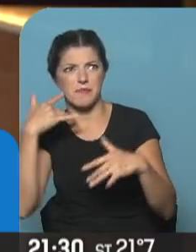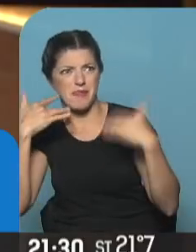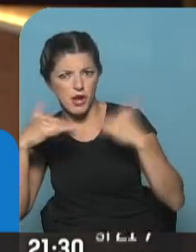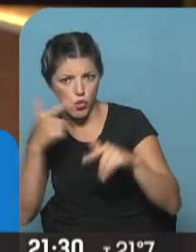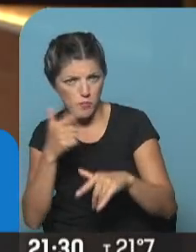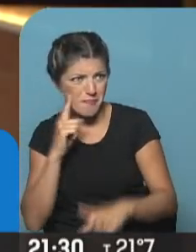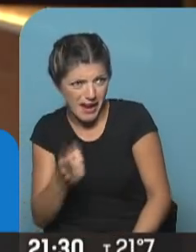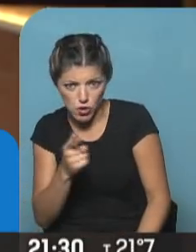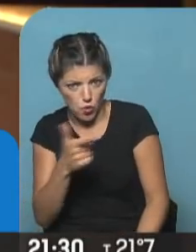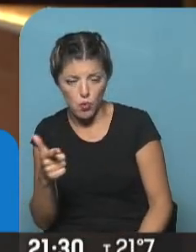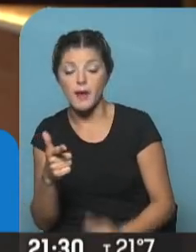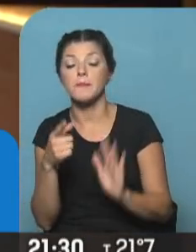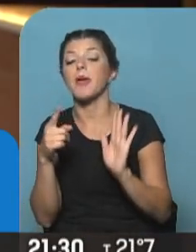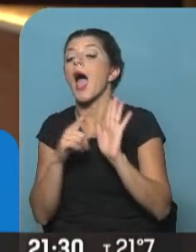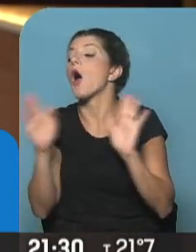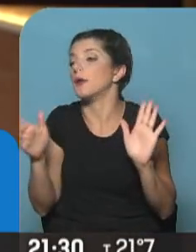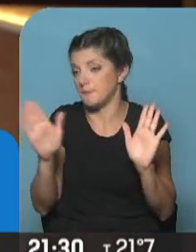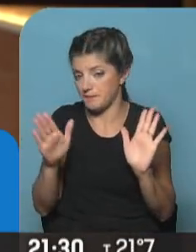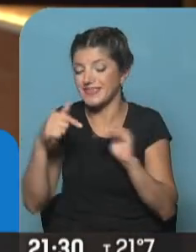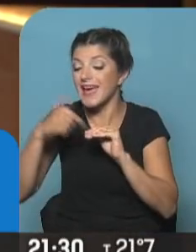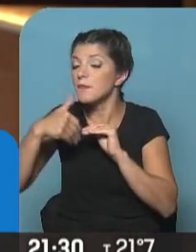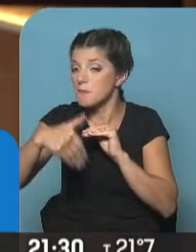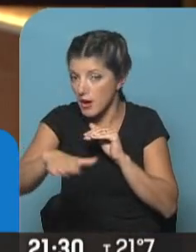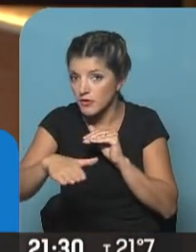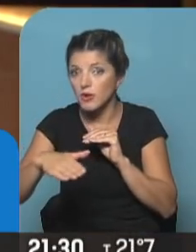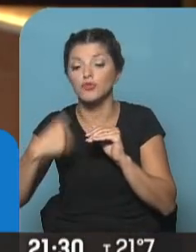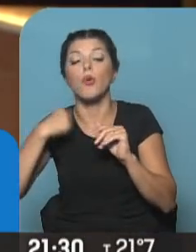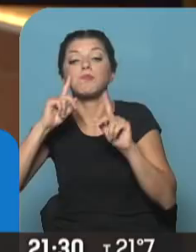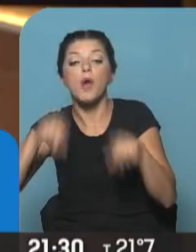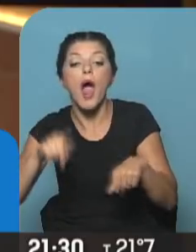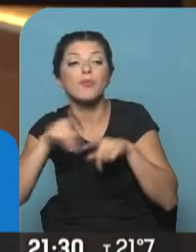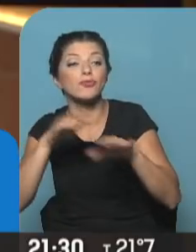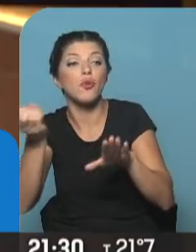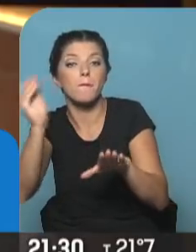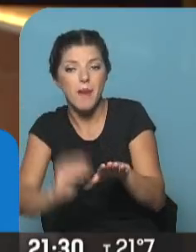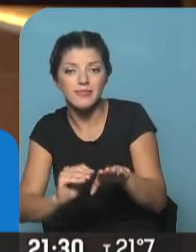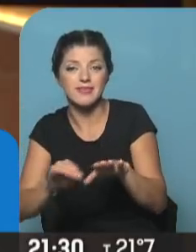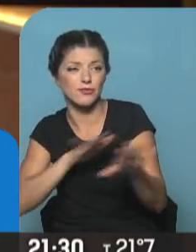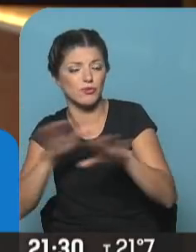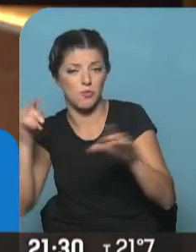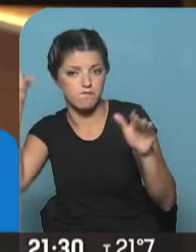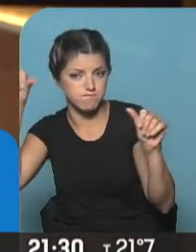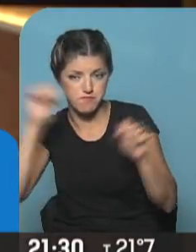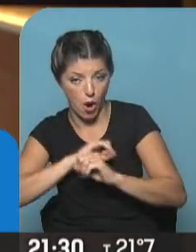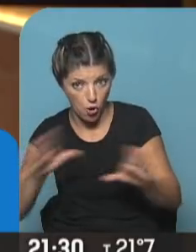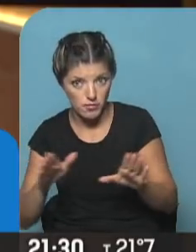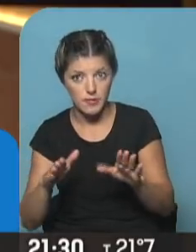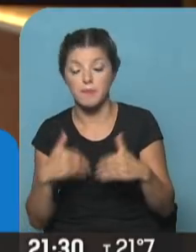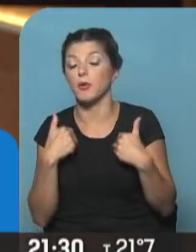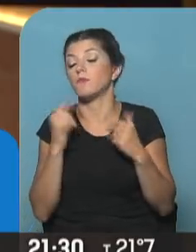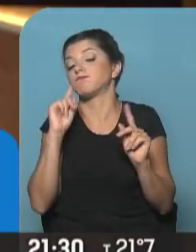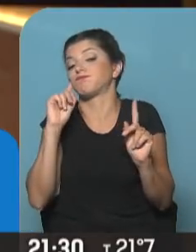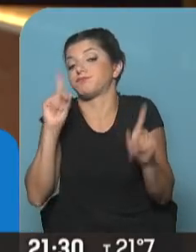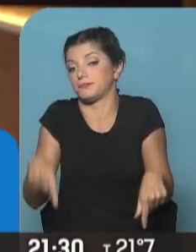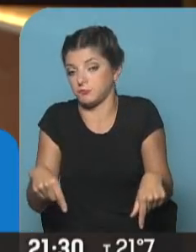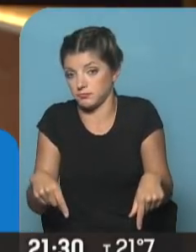que no sabemos es si luego de eso pasó otra cosa que agravó la situación, pero eso no tenemos antecedentes.